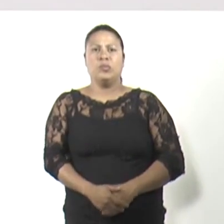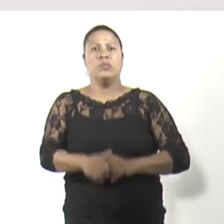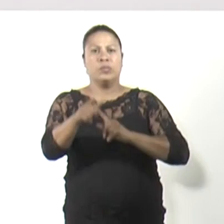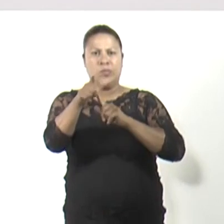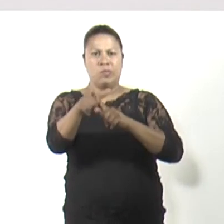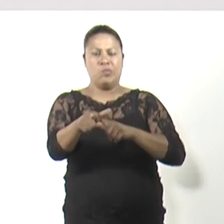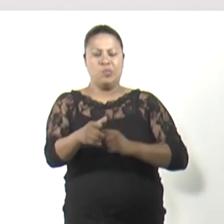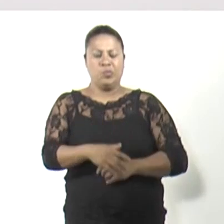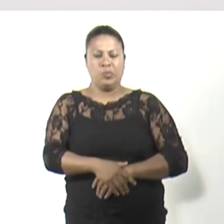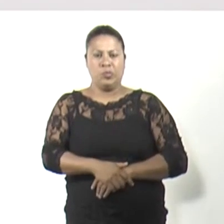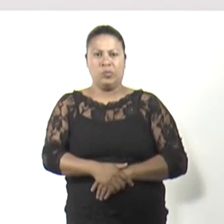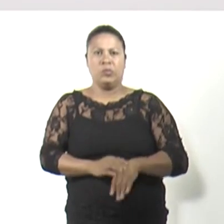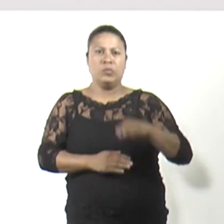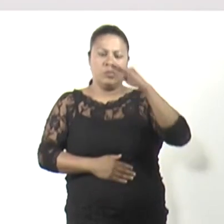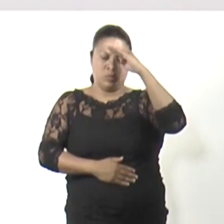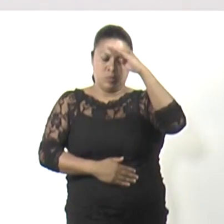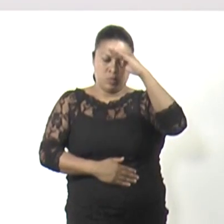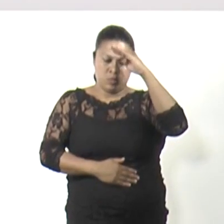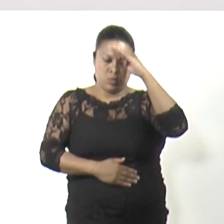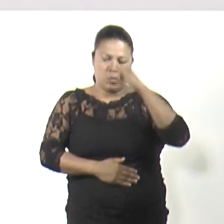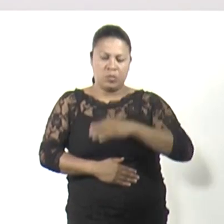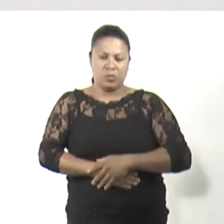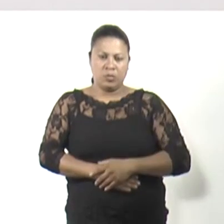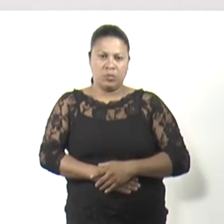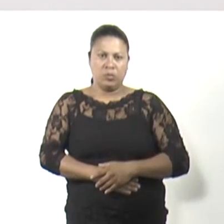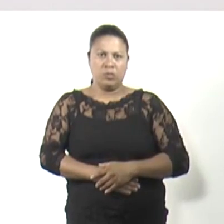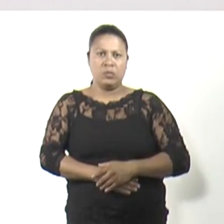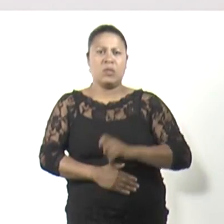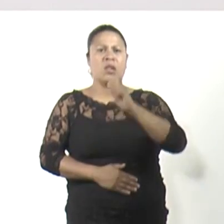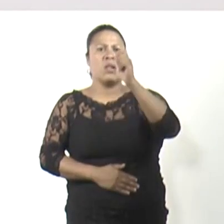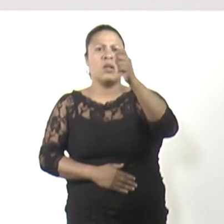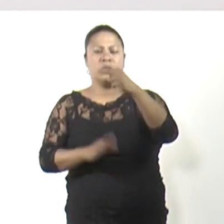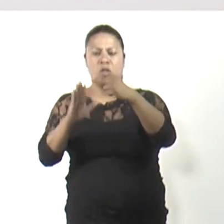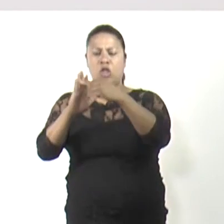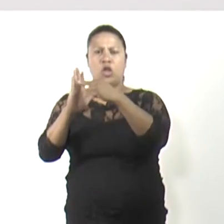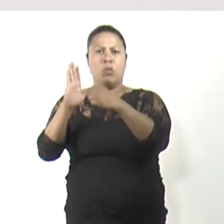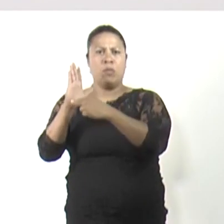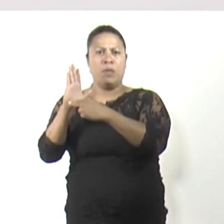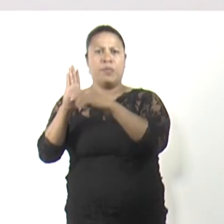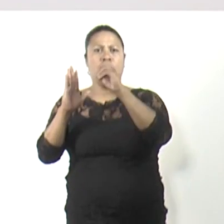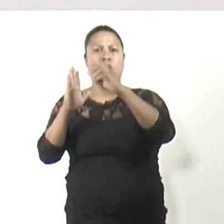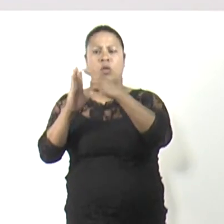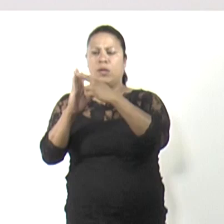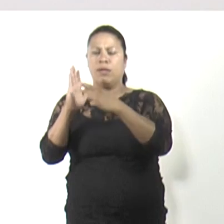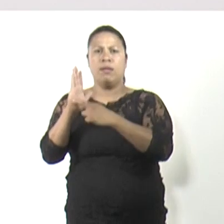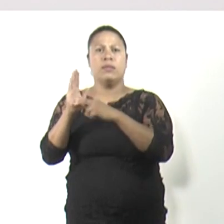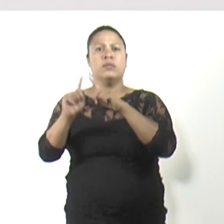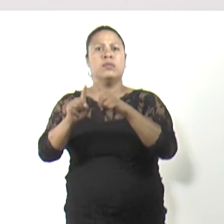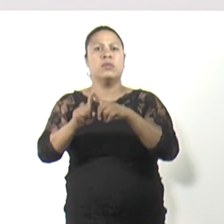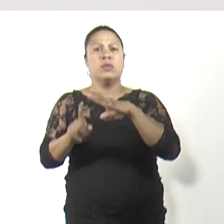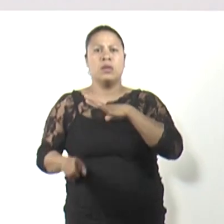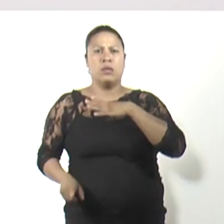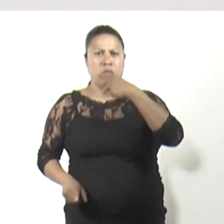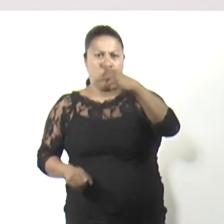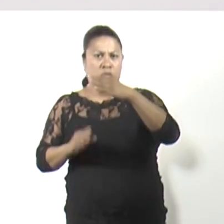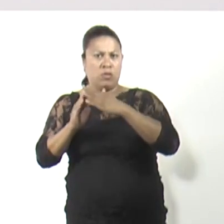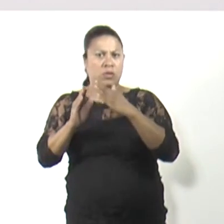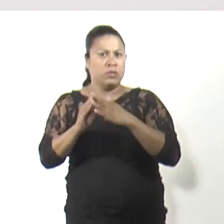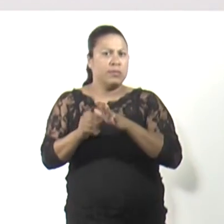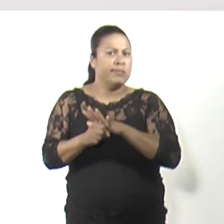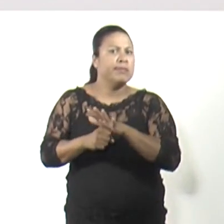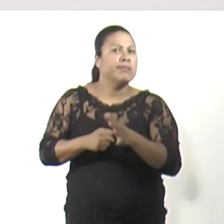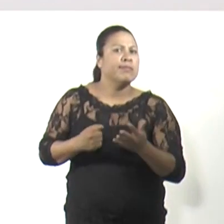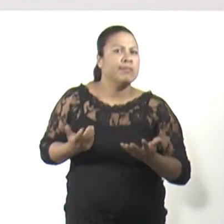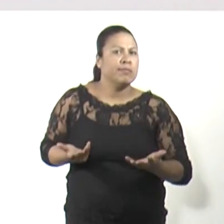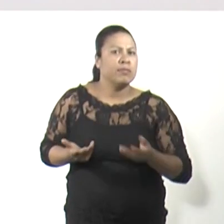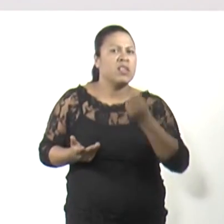Continuamos reflexionando. ¿Qué normas o reglas existen en tu casa? ¿Quién